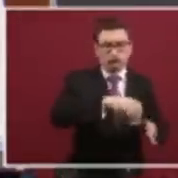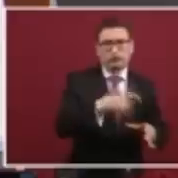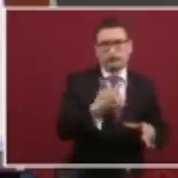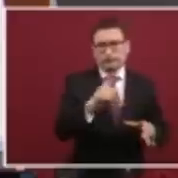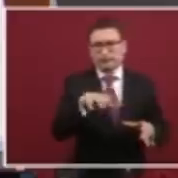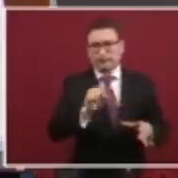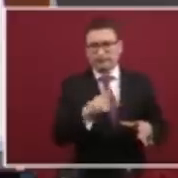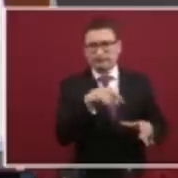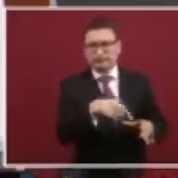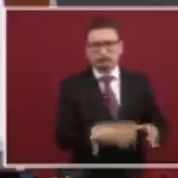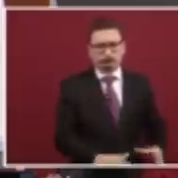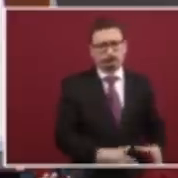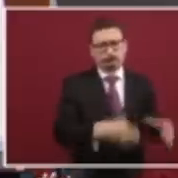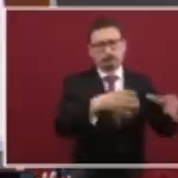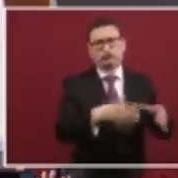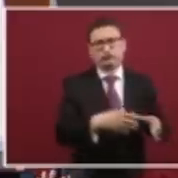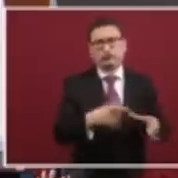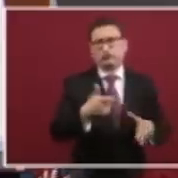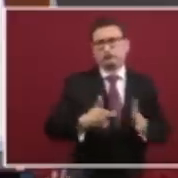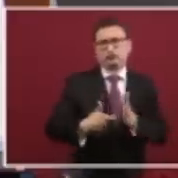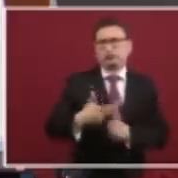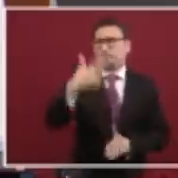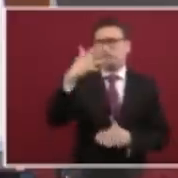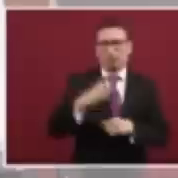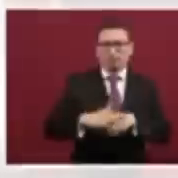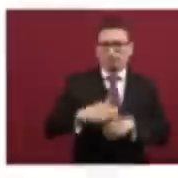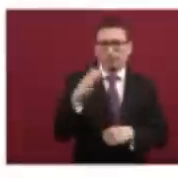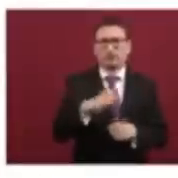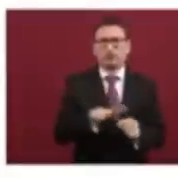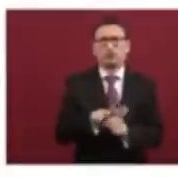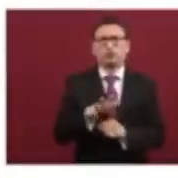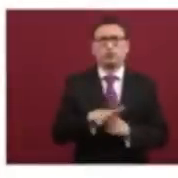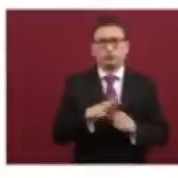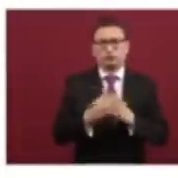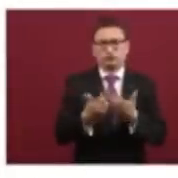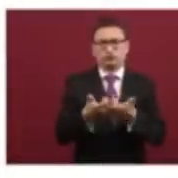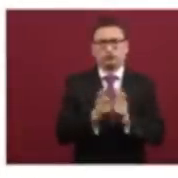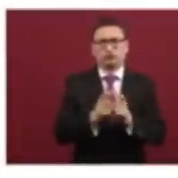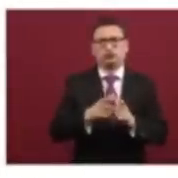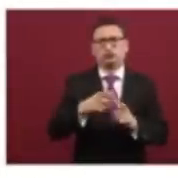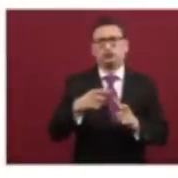que el más alto, el más caro, es Grupo